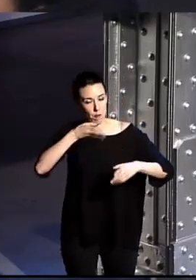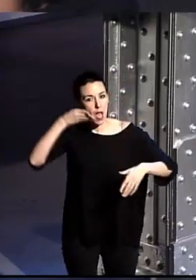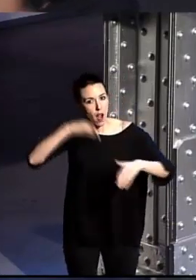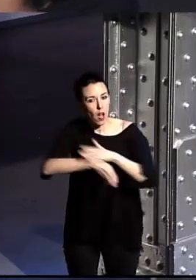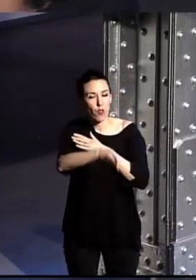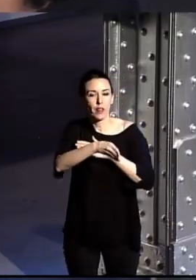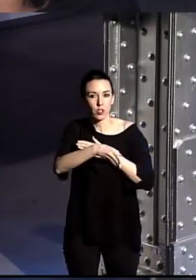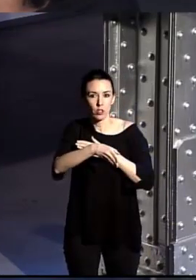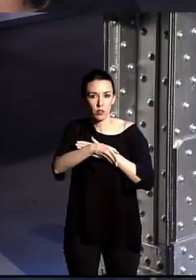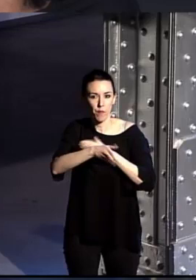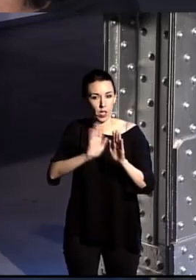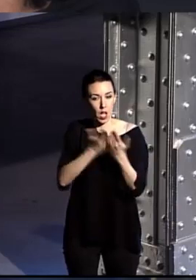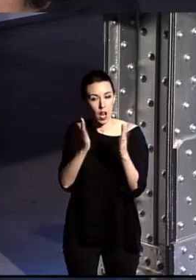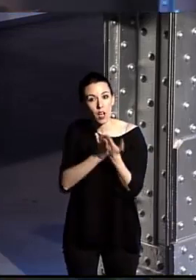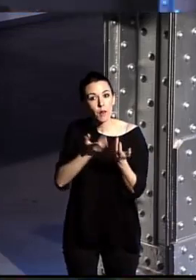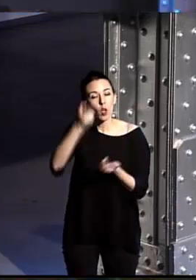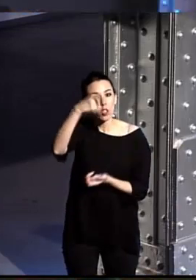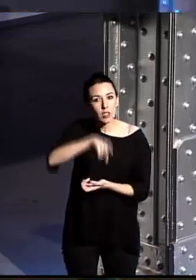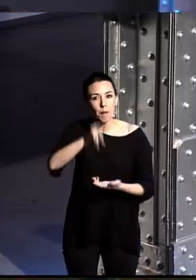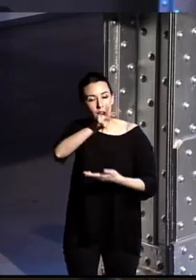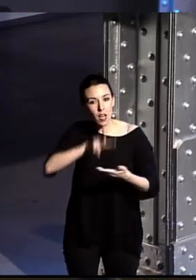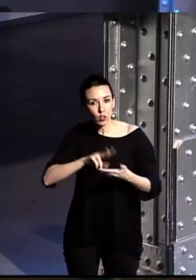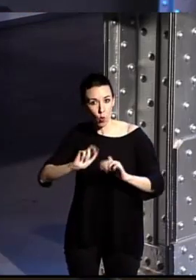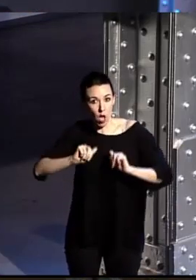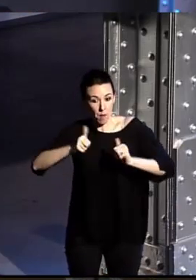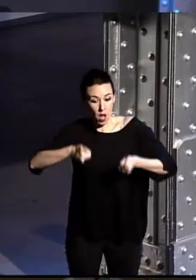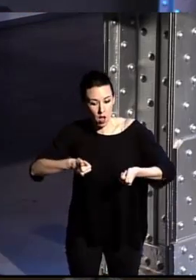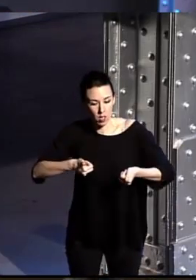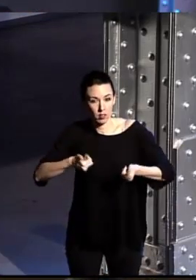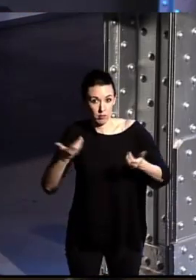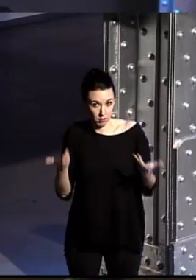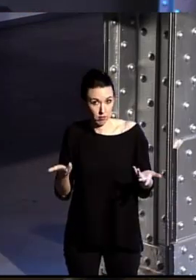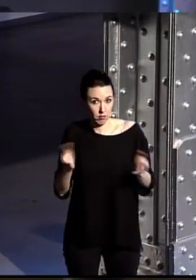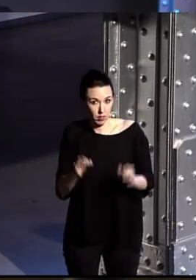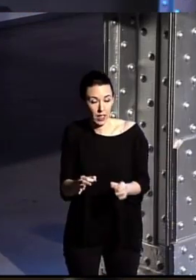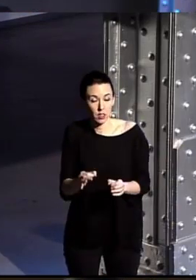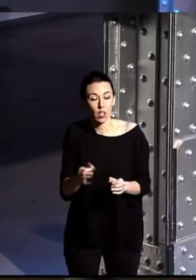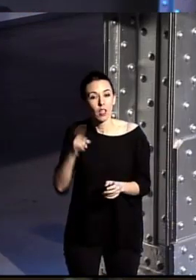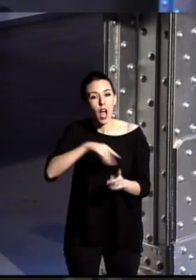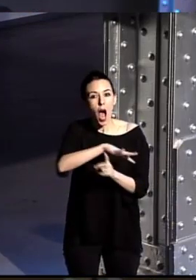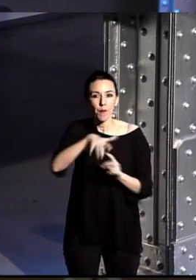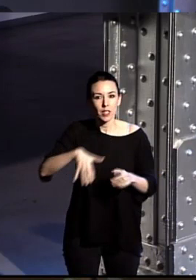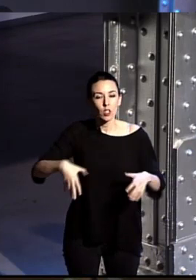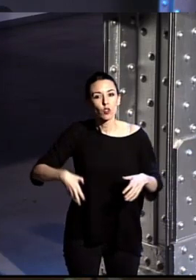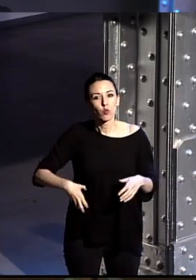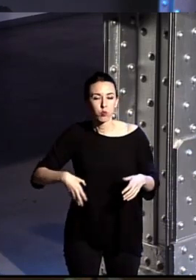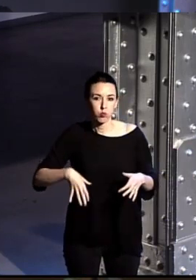acceso a los libros y con acceso a la lectura para empezar, y normalmente en ambientes